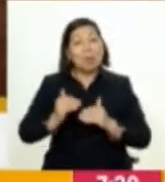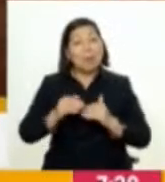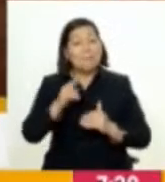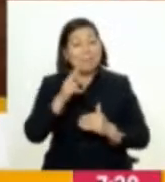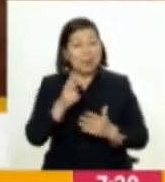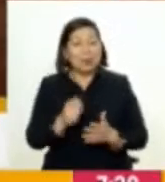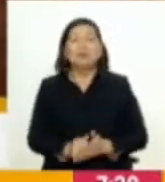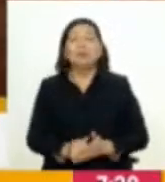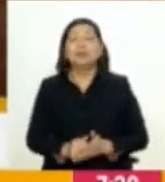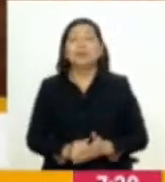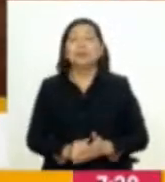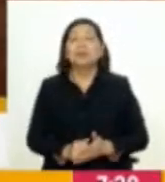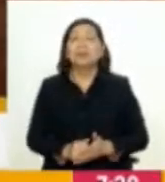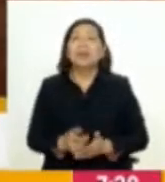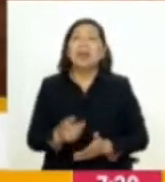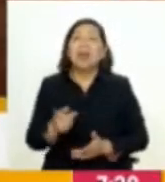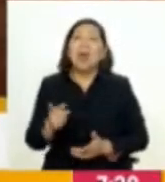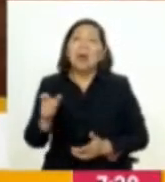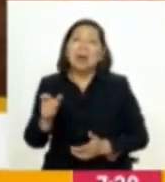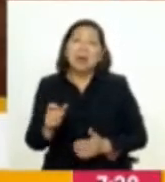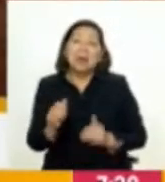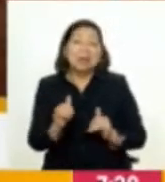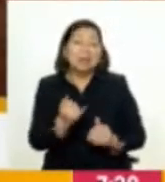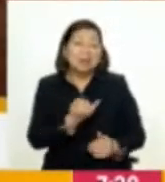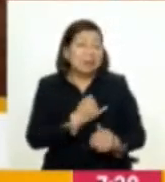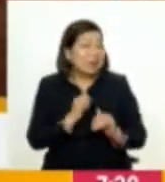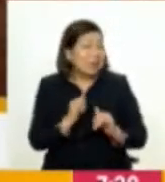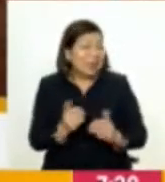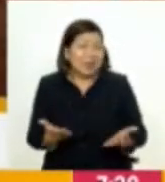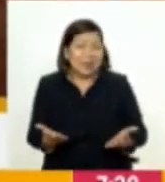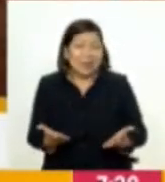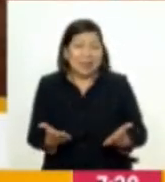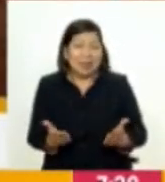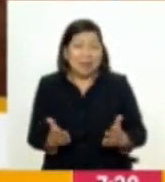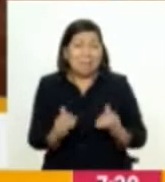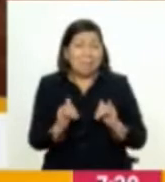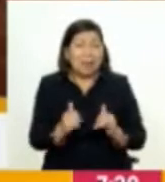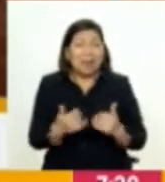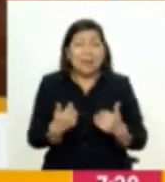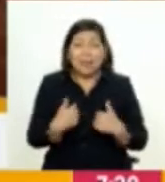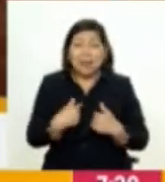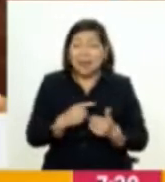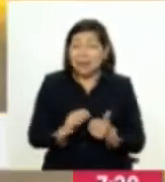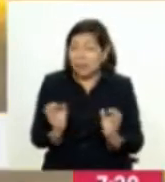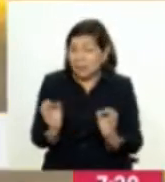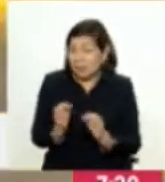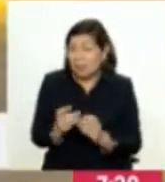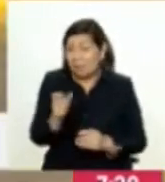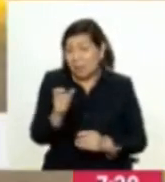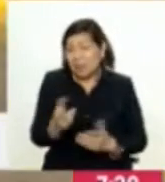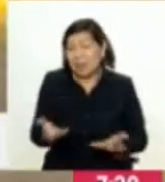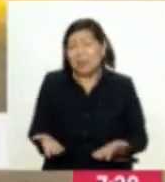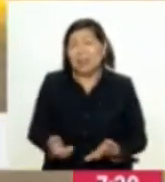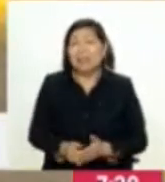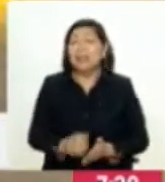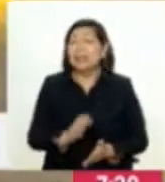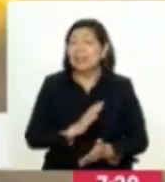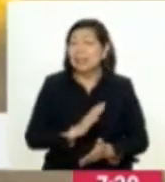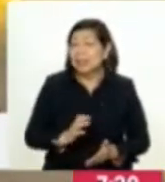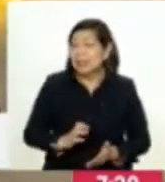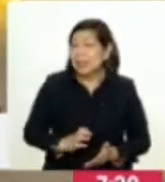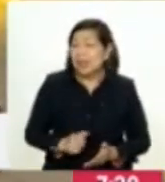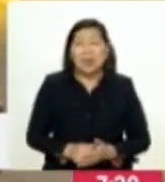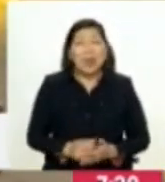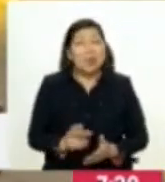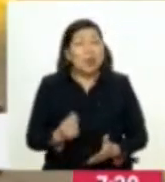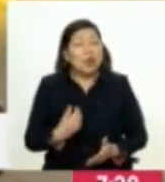que los hombres pasan, las instituciones quedan, ¿no? Y que las políticas tienen que ser, esto se repite hasta el hartazgo, de Estado, ¿no?